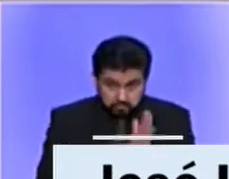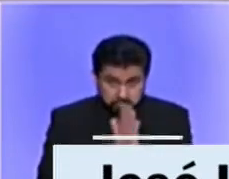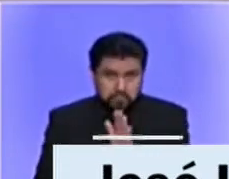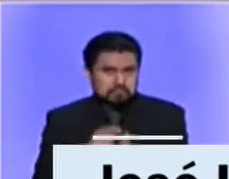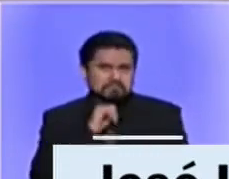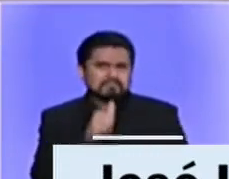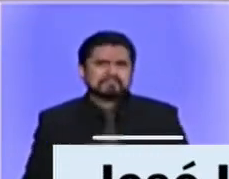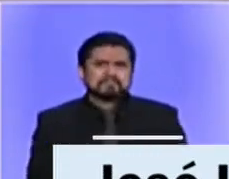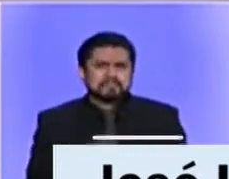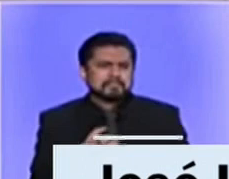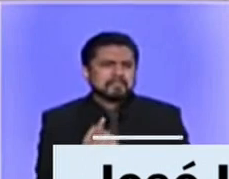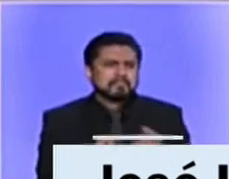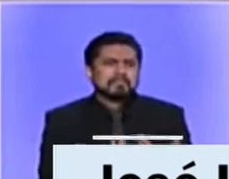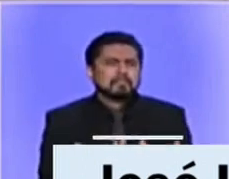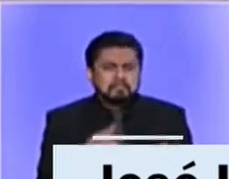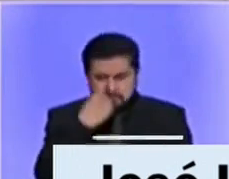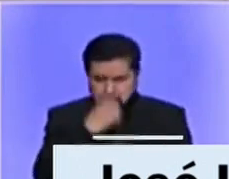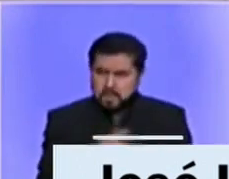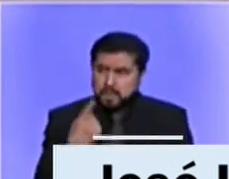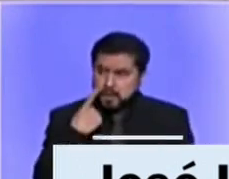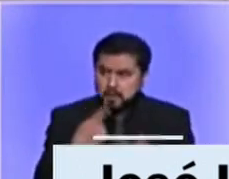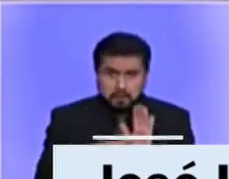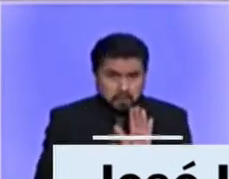que permitieran advertir que los hechos